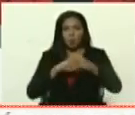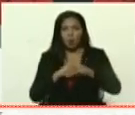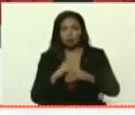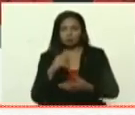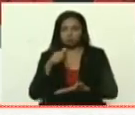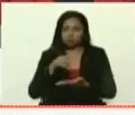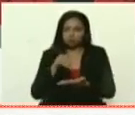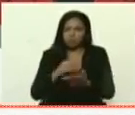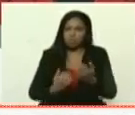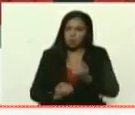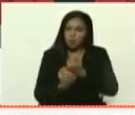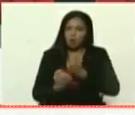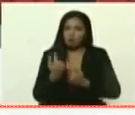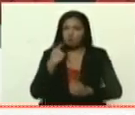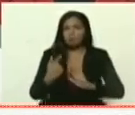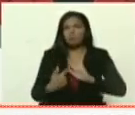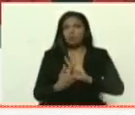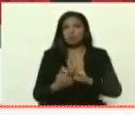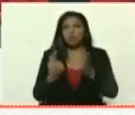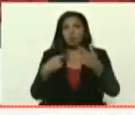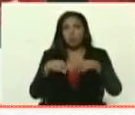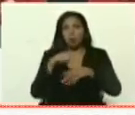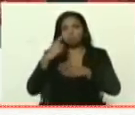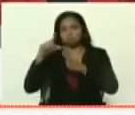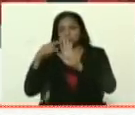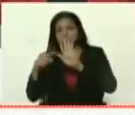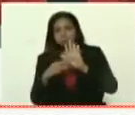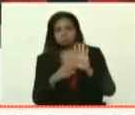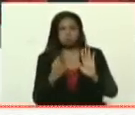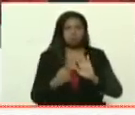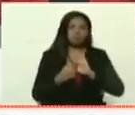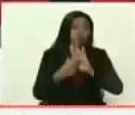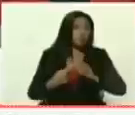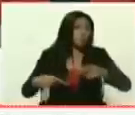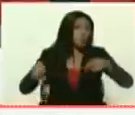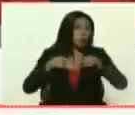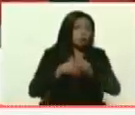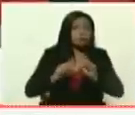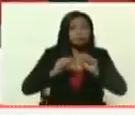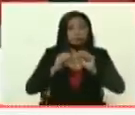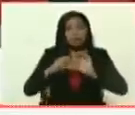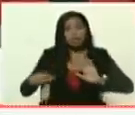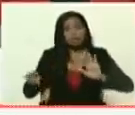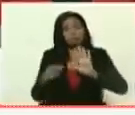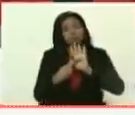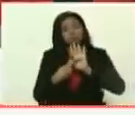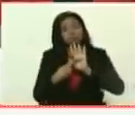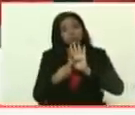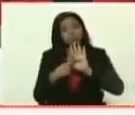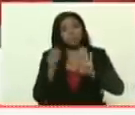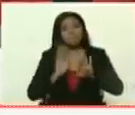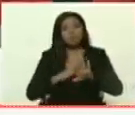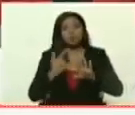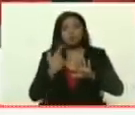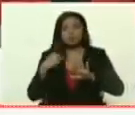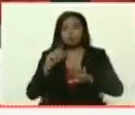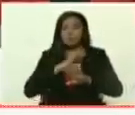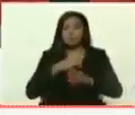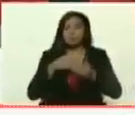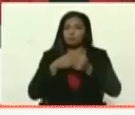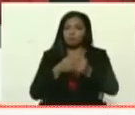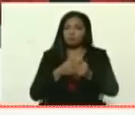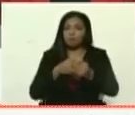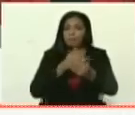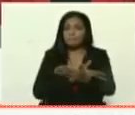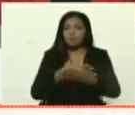posiciones. Lo he demostrado múltiples veces y lo voy a seguir demostrando. Porque yo tengo el mandato de